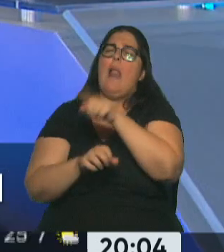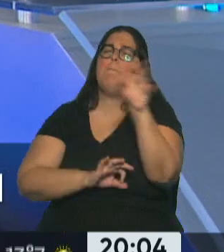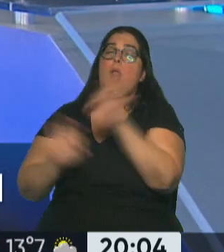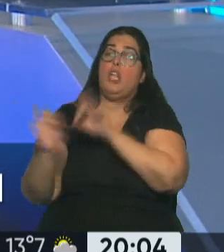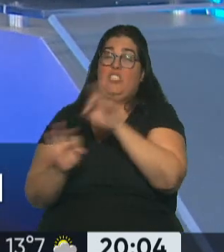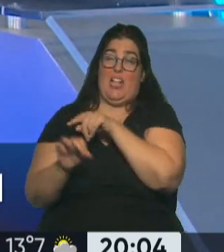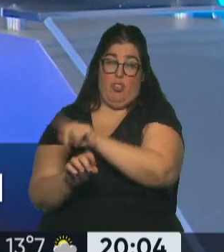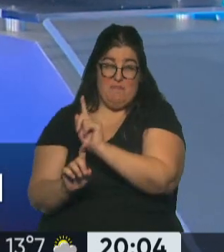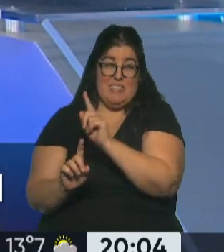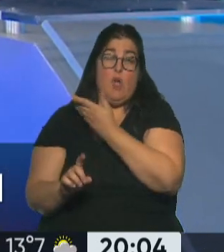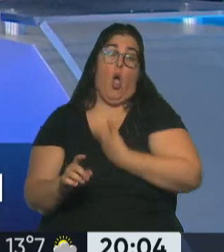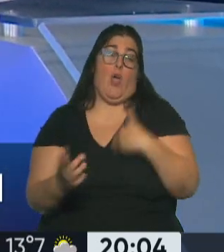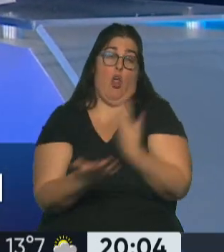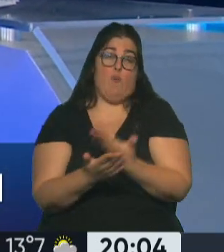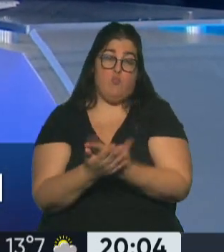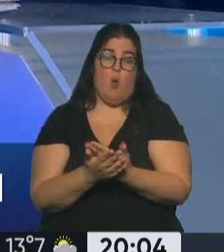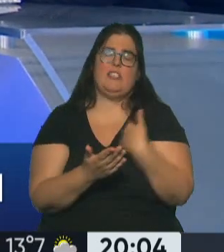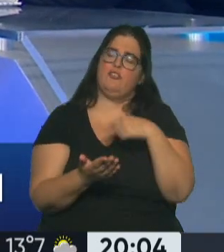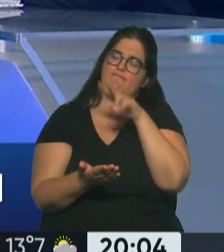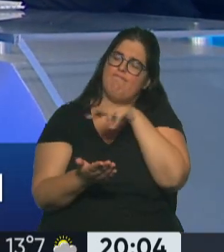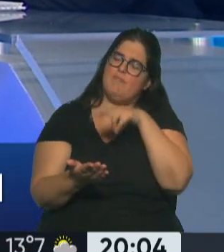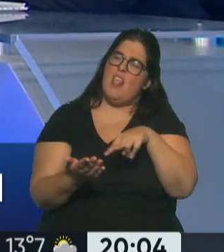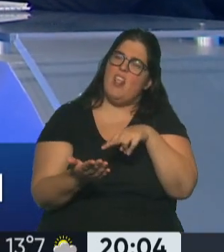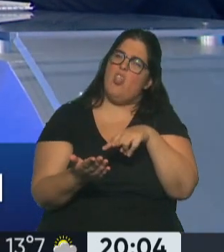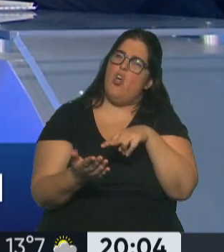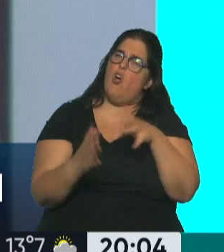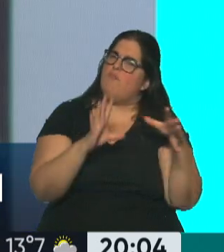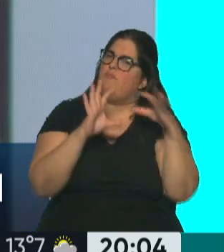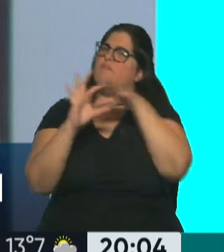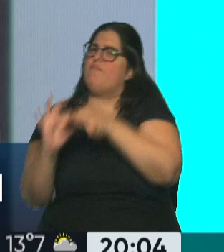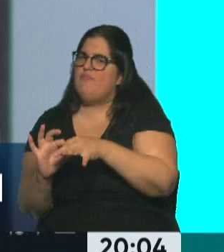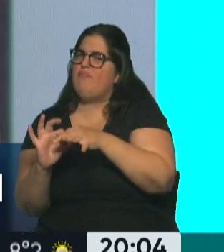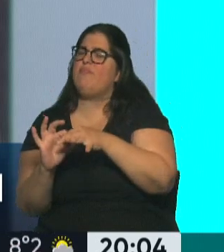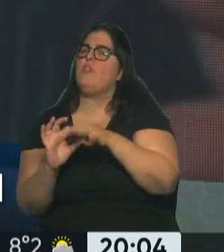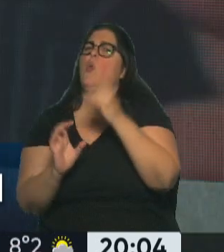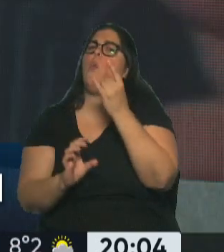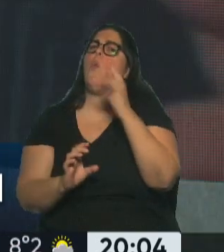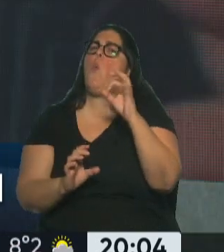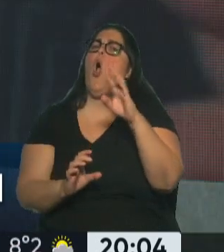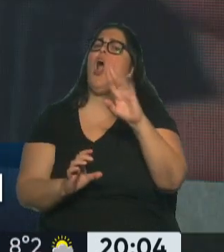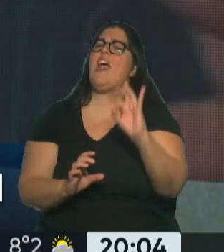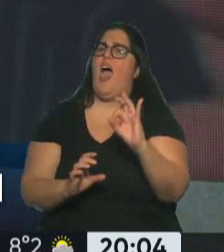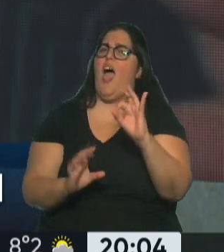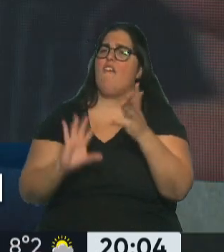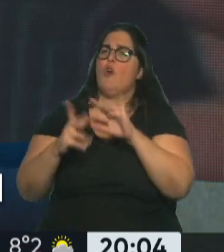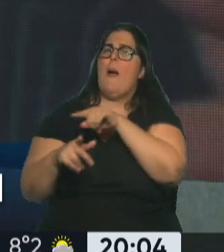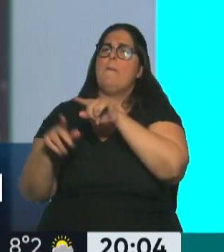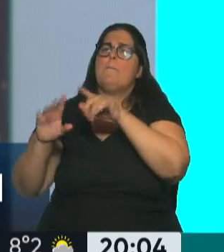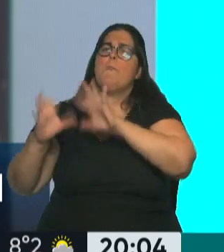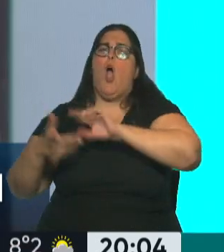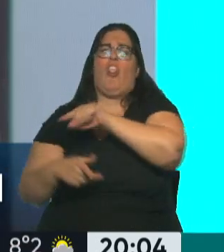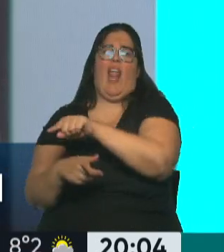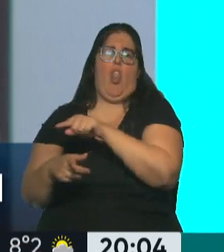noticiário nacional tiene que ver con el modelo wra Ah mira Bueno sí un aspecto el tema de